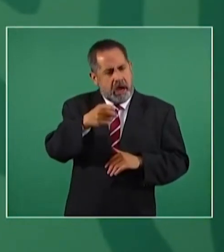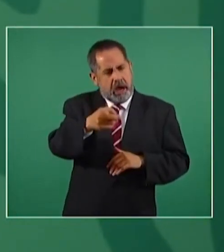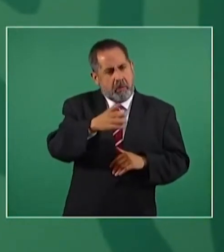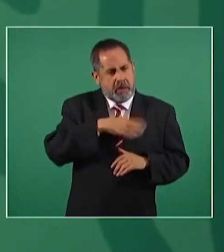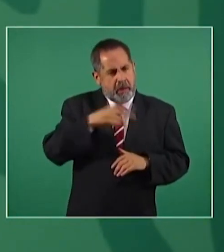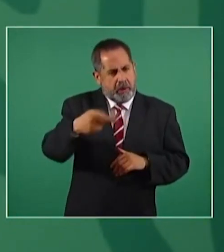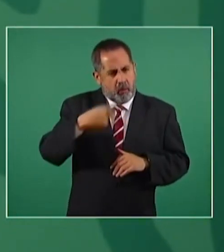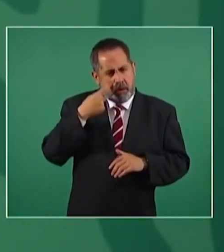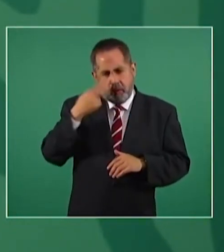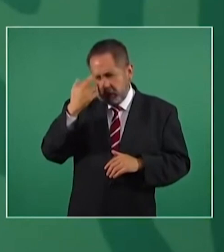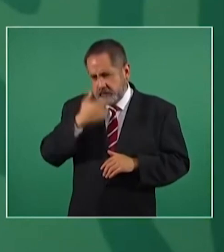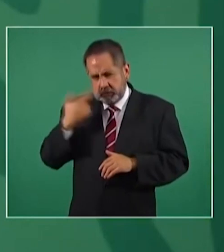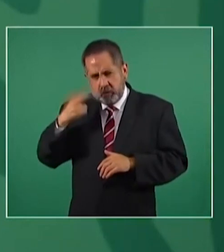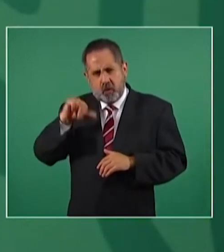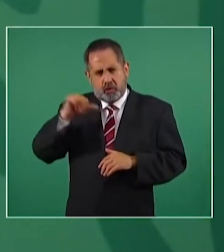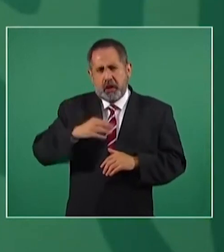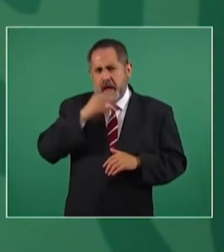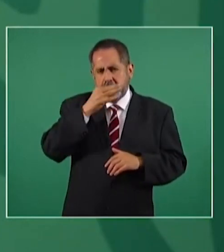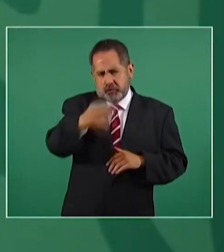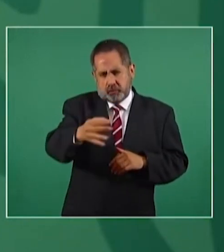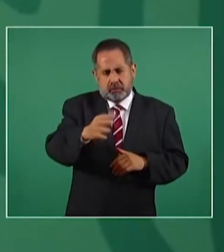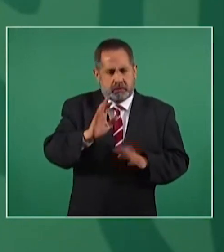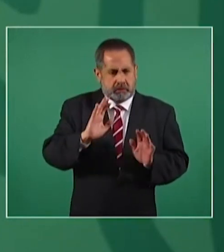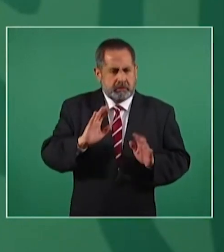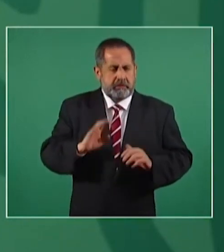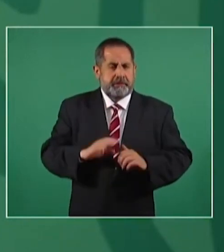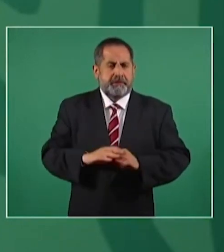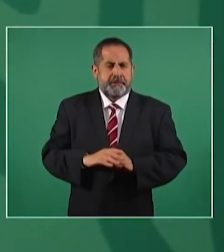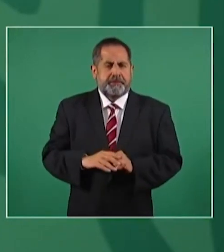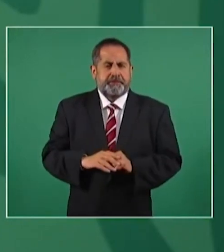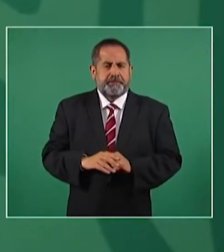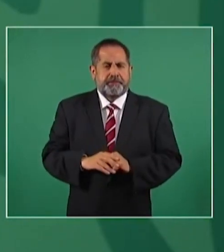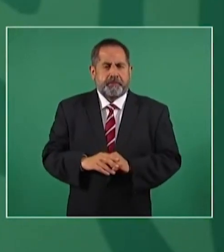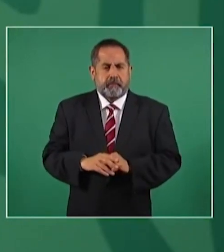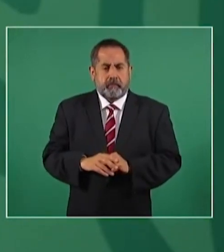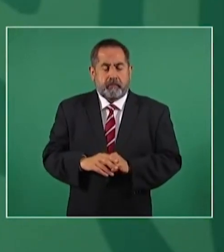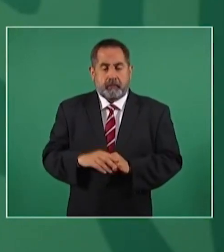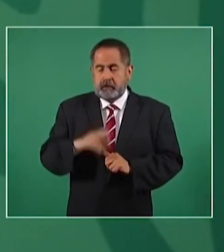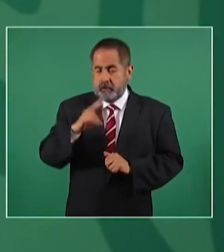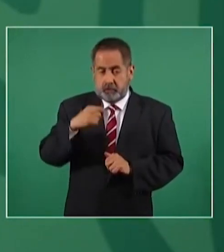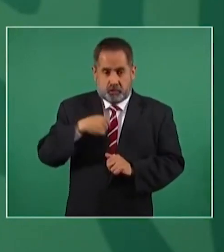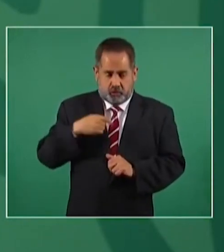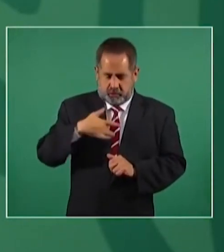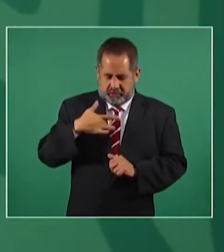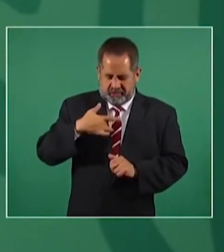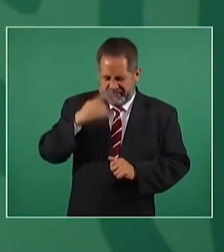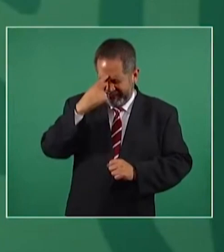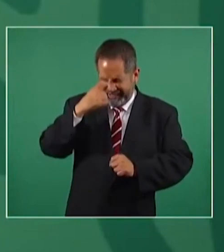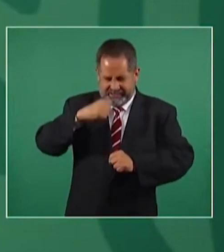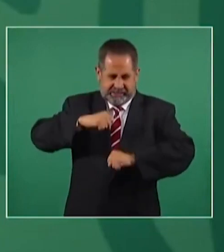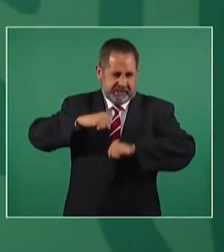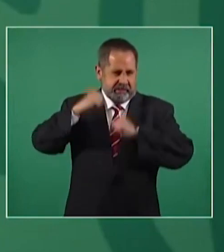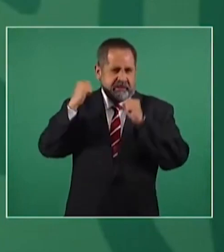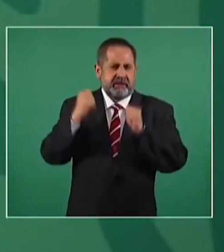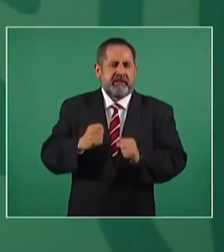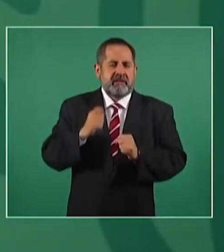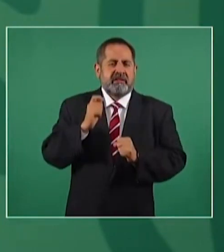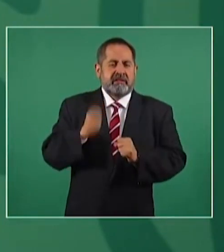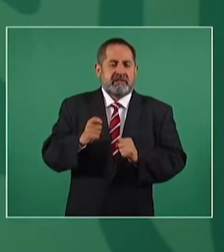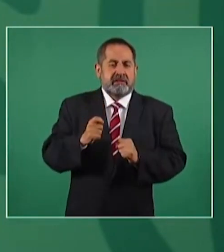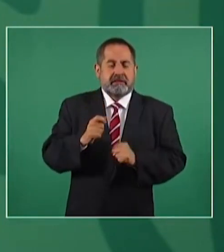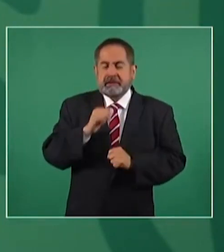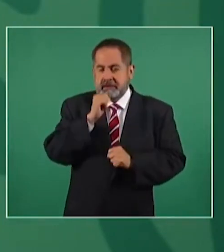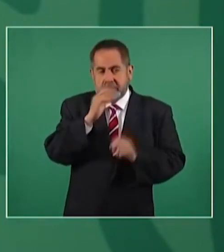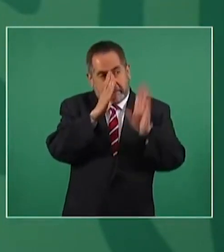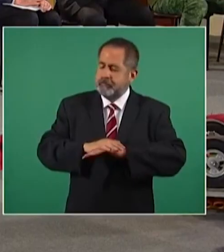revisar y hoy mismo vamos a informar de lo que estoy absolutamente seguro es que no